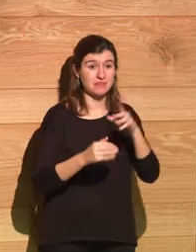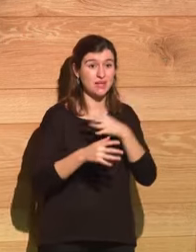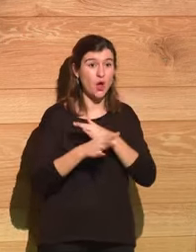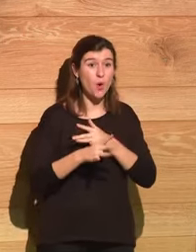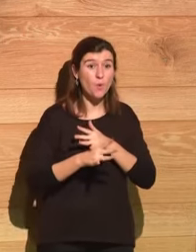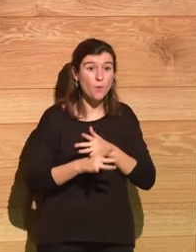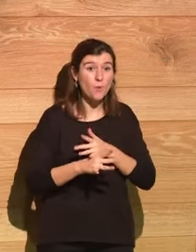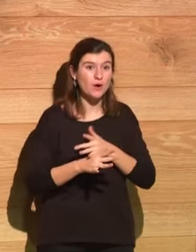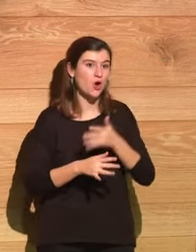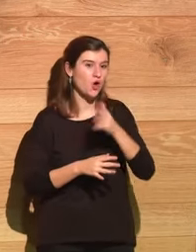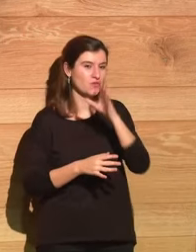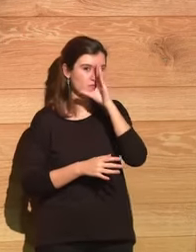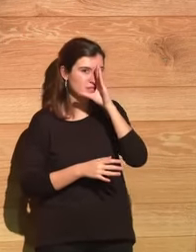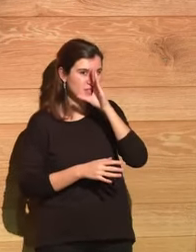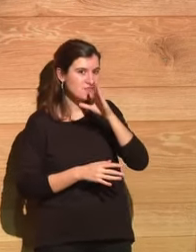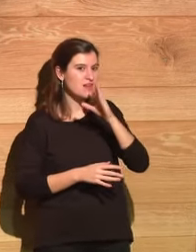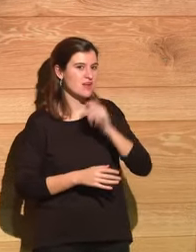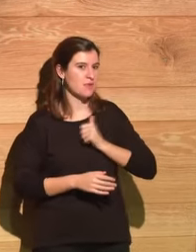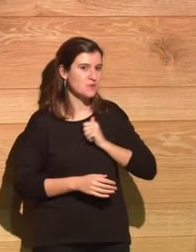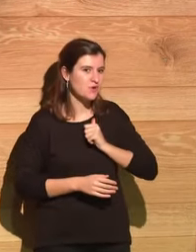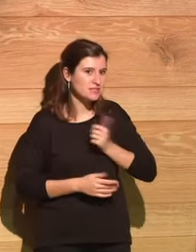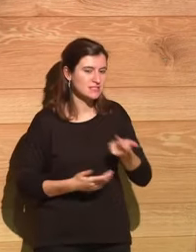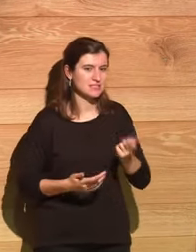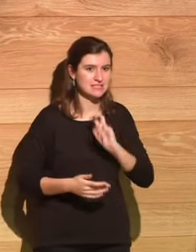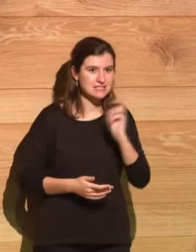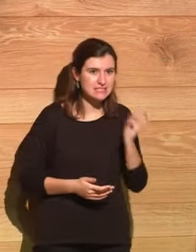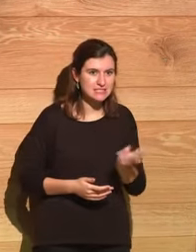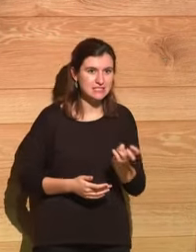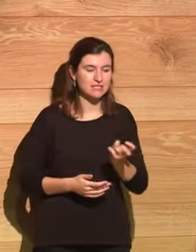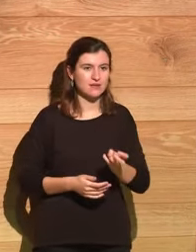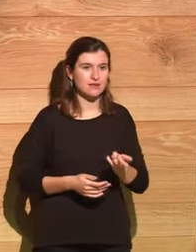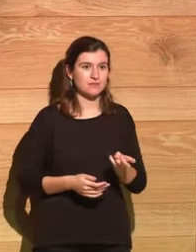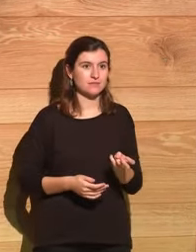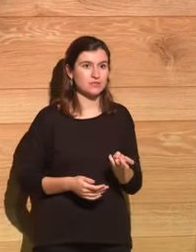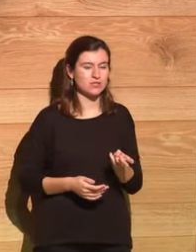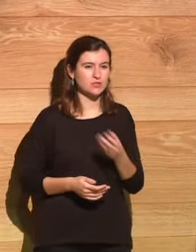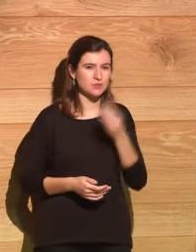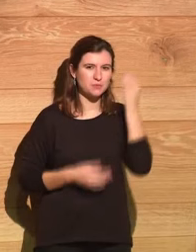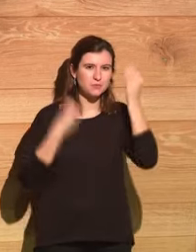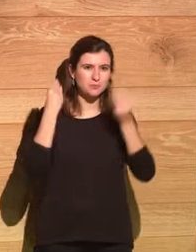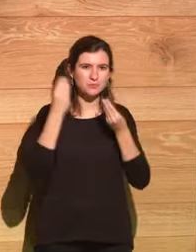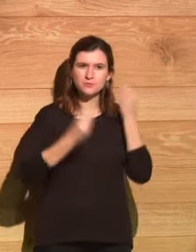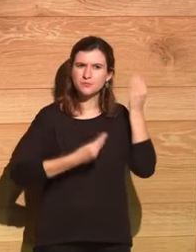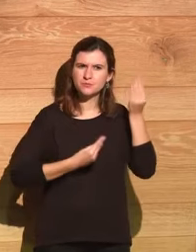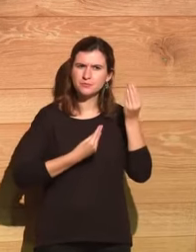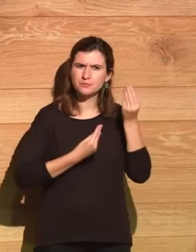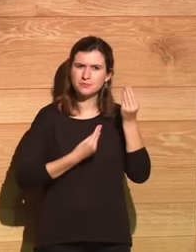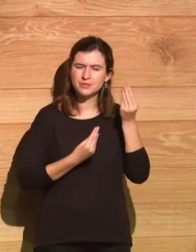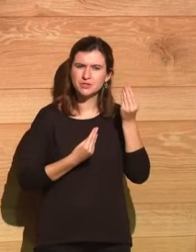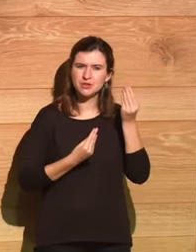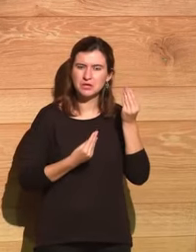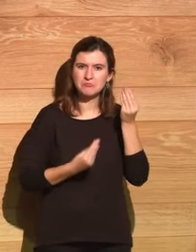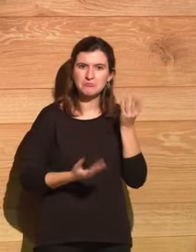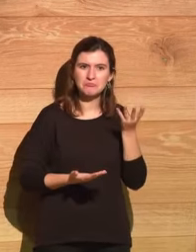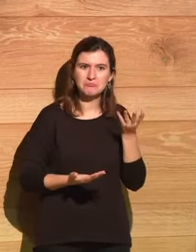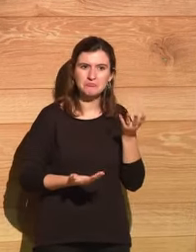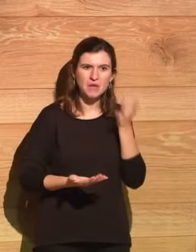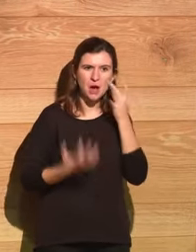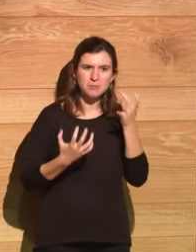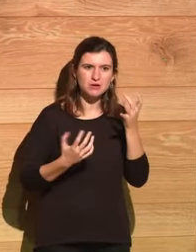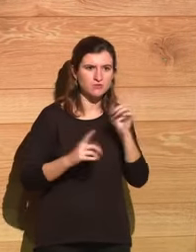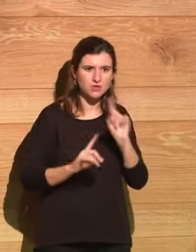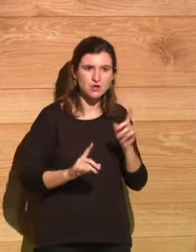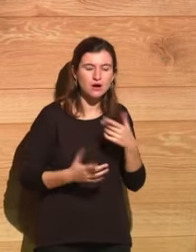disfraz, etcétera, ¿no? Yo creo que no desentona tanto, ¿no? Con el momento actual, ¿no? En el que